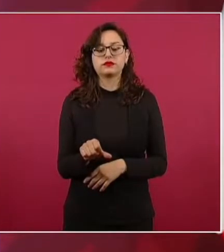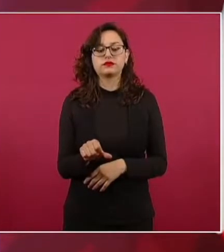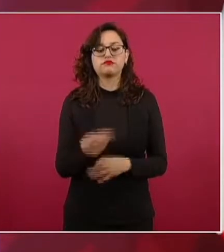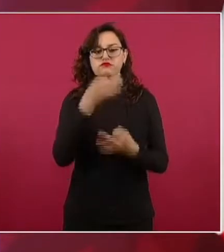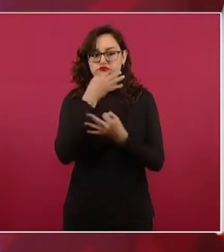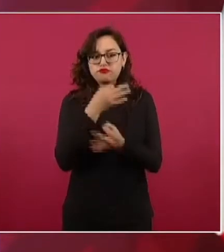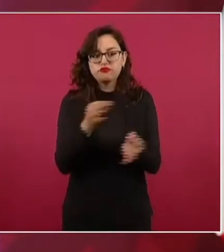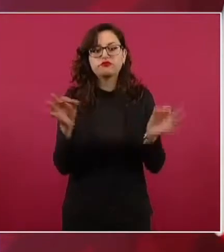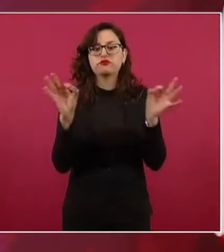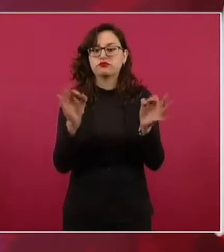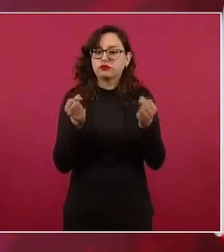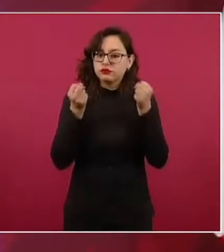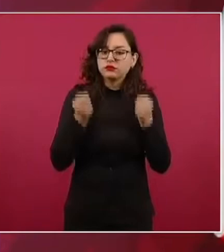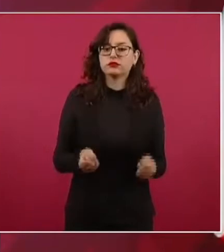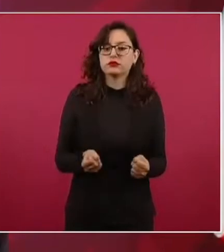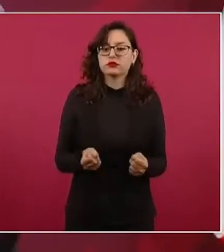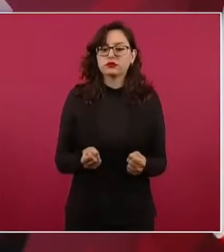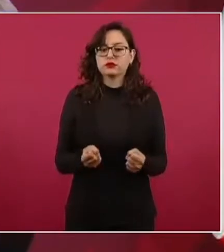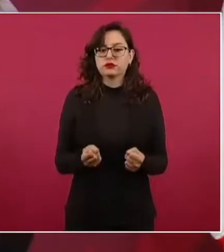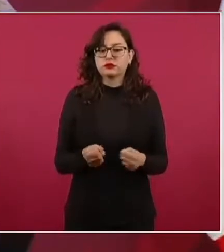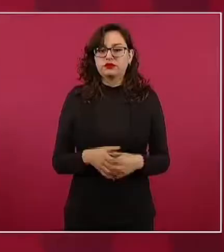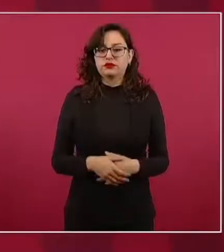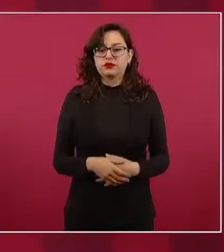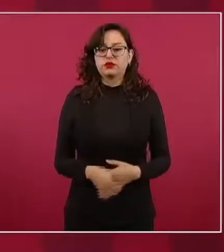nos digan, es que voy a decir